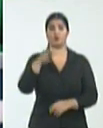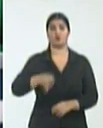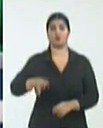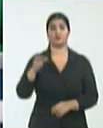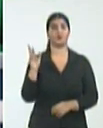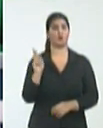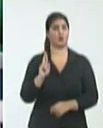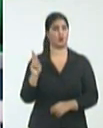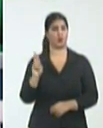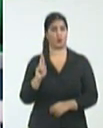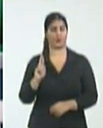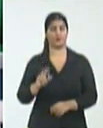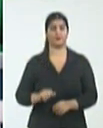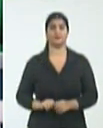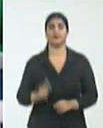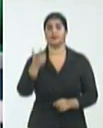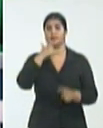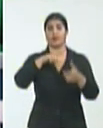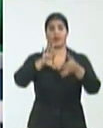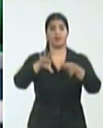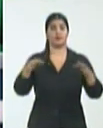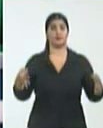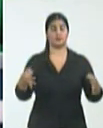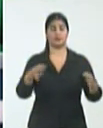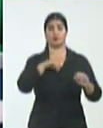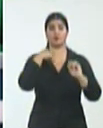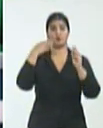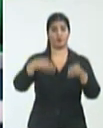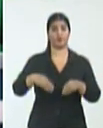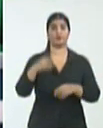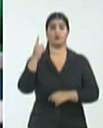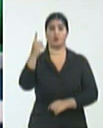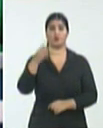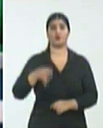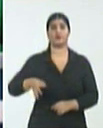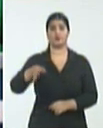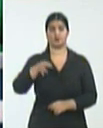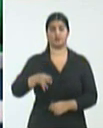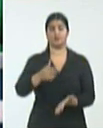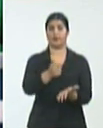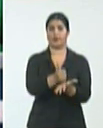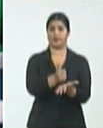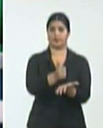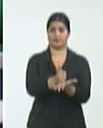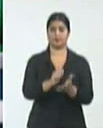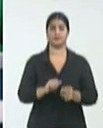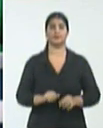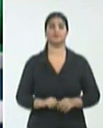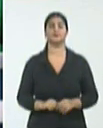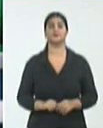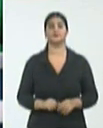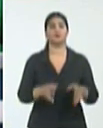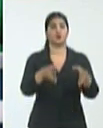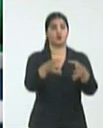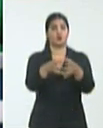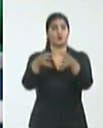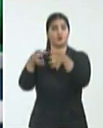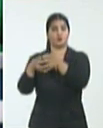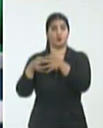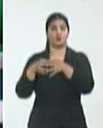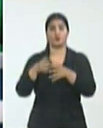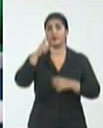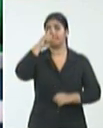provincia de Artemisa fallece un paciente del municipio de Artemisa. Los grupos de edades,